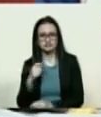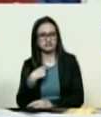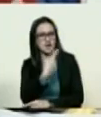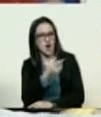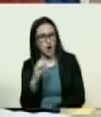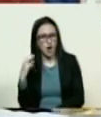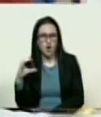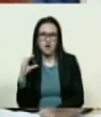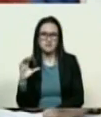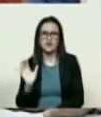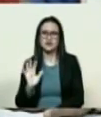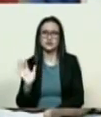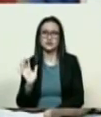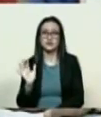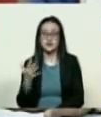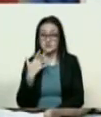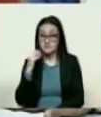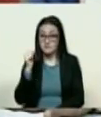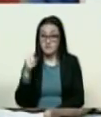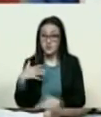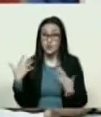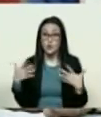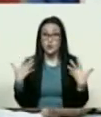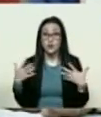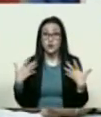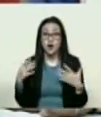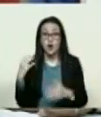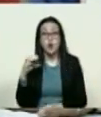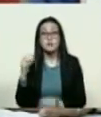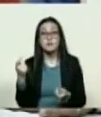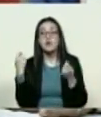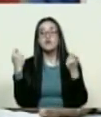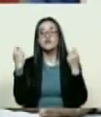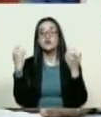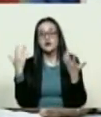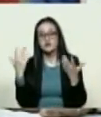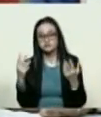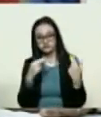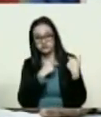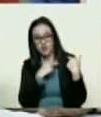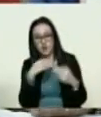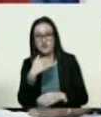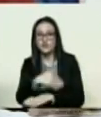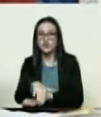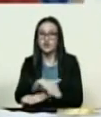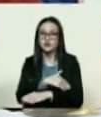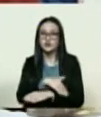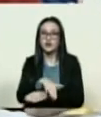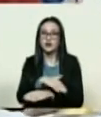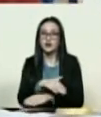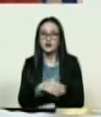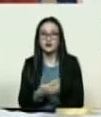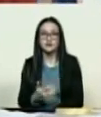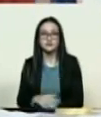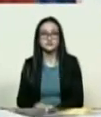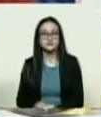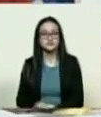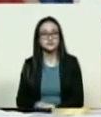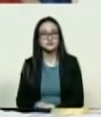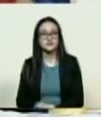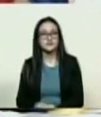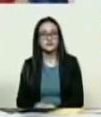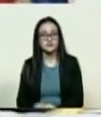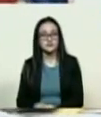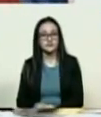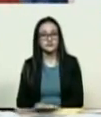Maduro se alegró mucho porque Colombia por fin se está ocupando de su frontera. Por cada 10 hombres